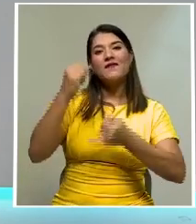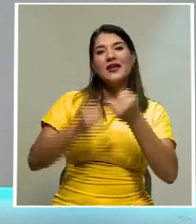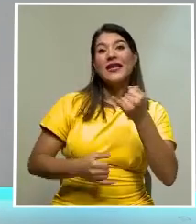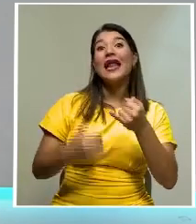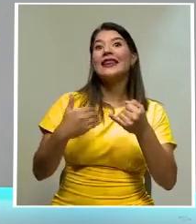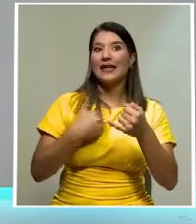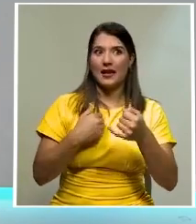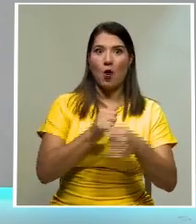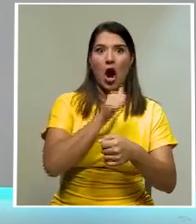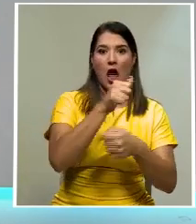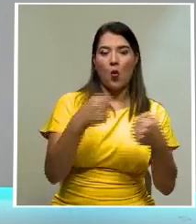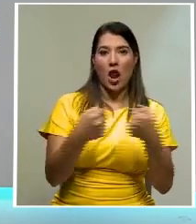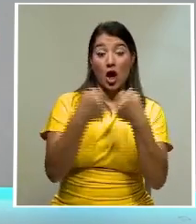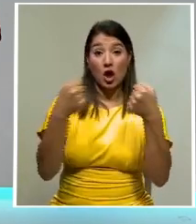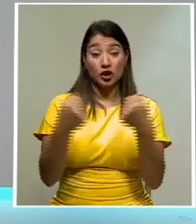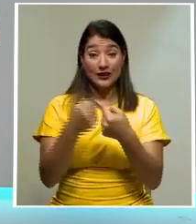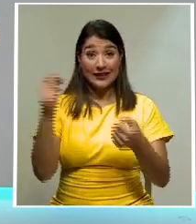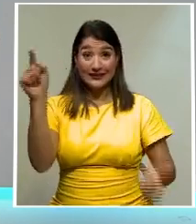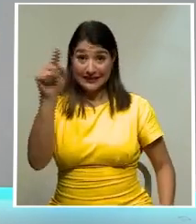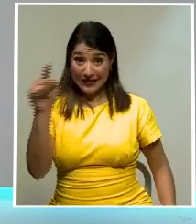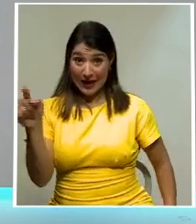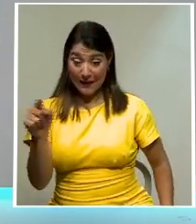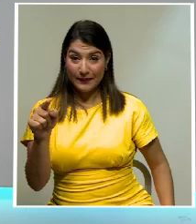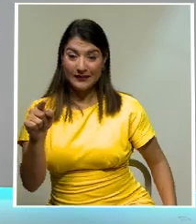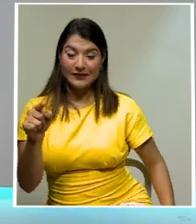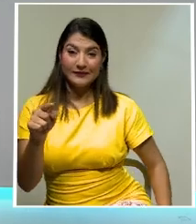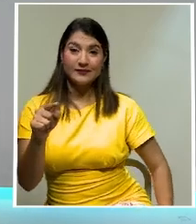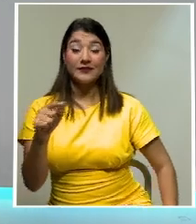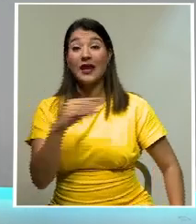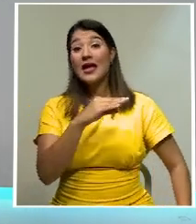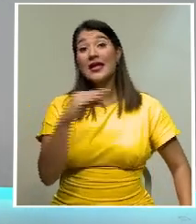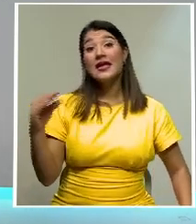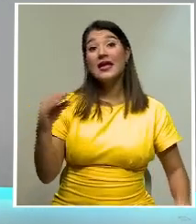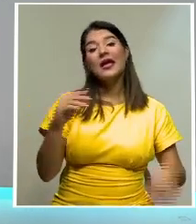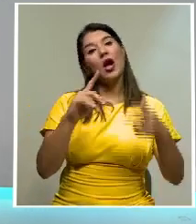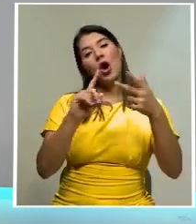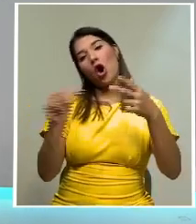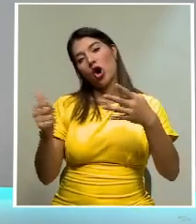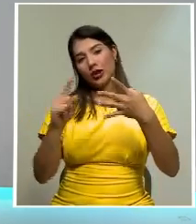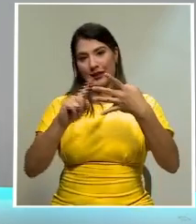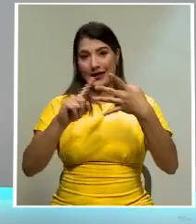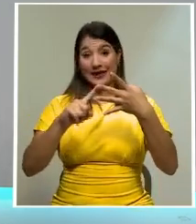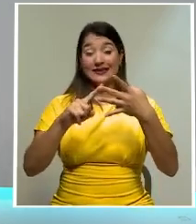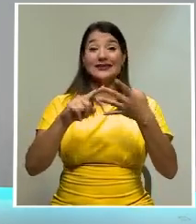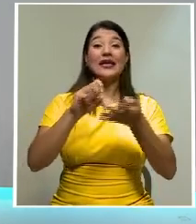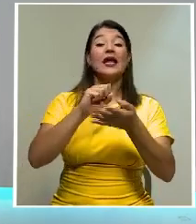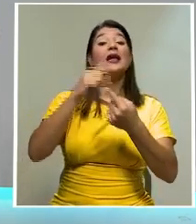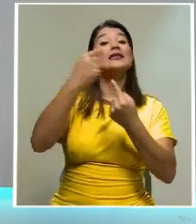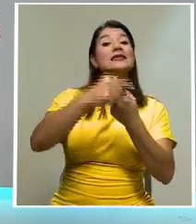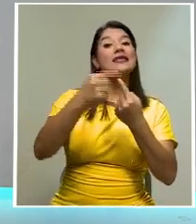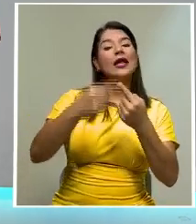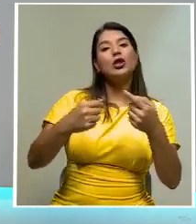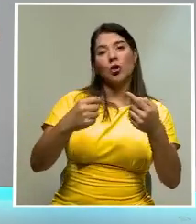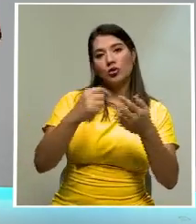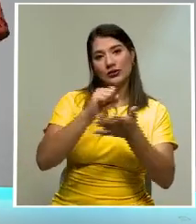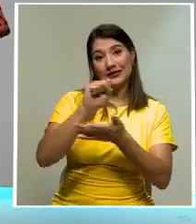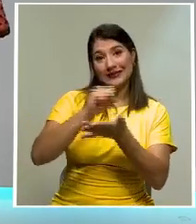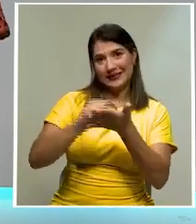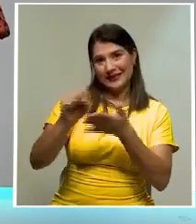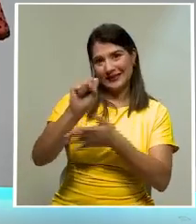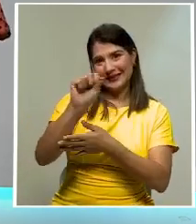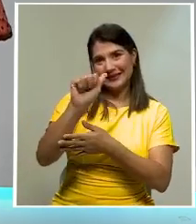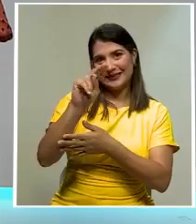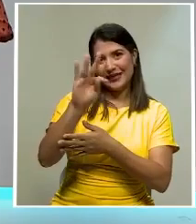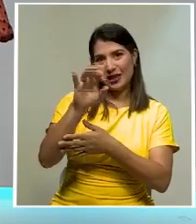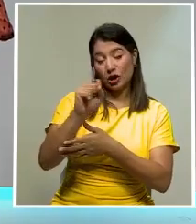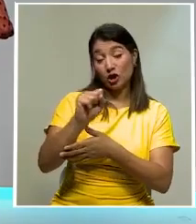clásico nacional entre Alajuelense y el Deportivo Saprissa, y la otra semifinal se estará disputando entre Santos, que fue segundo lugar, y